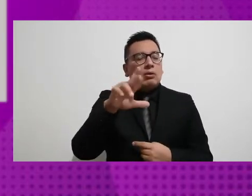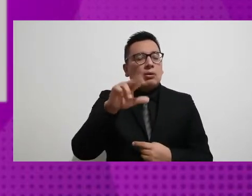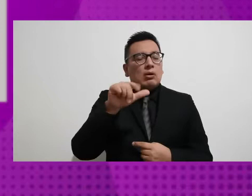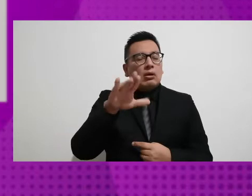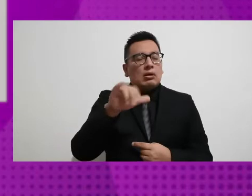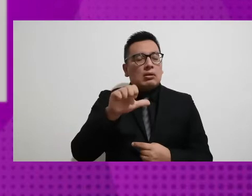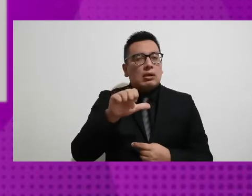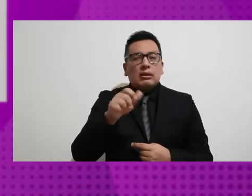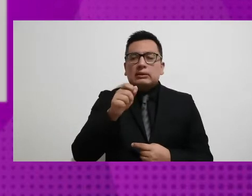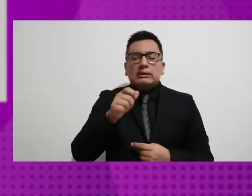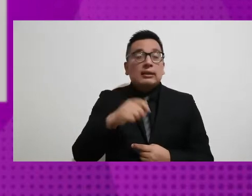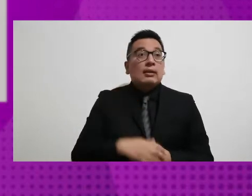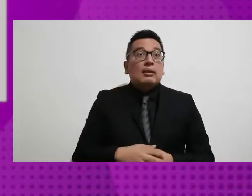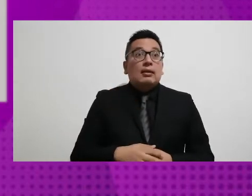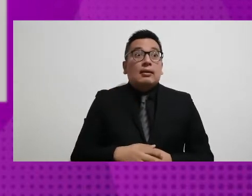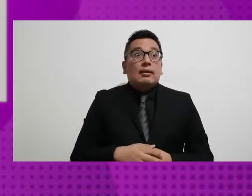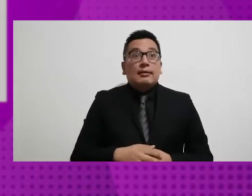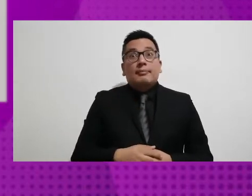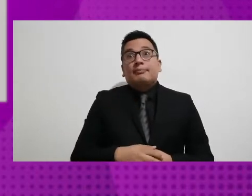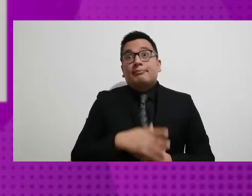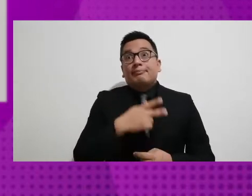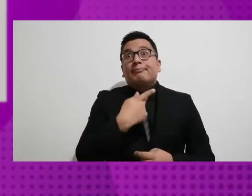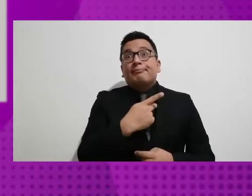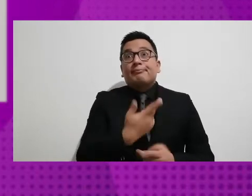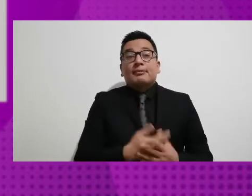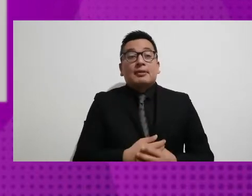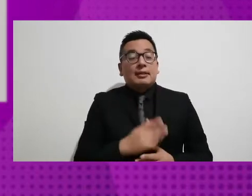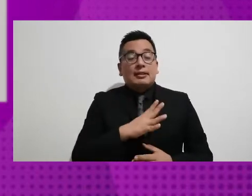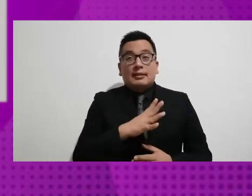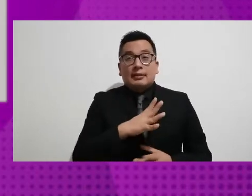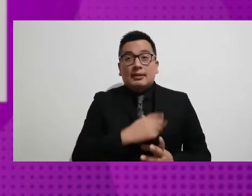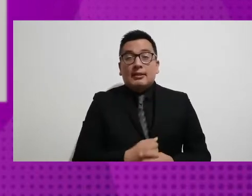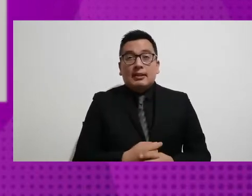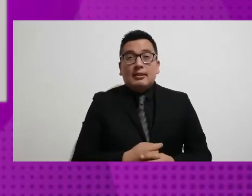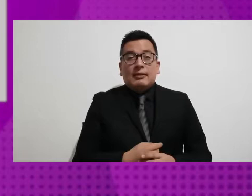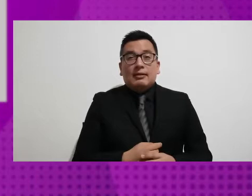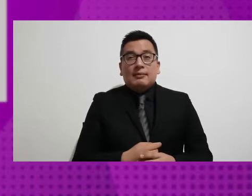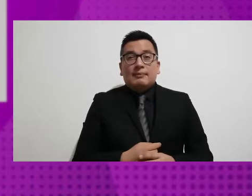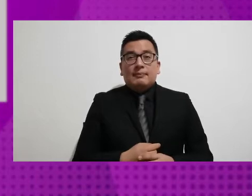la relación constitucional está legitimada, o sea, la relación que existe entre